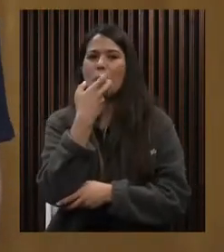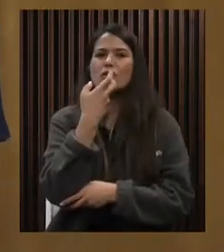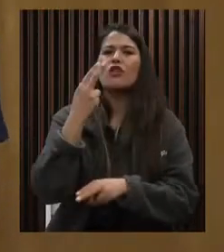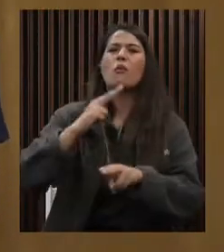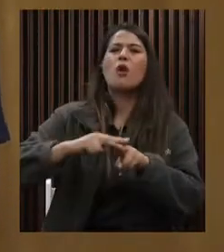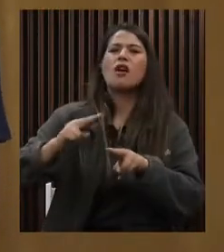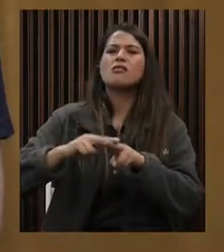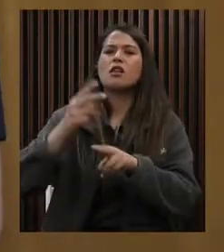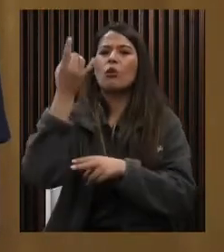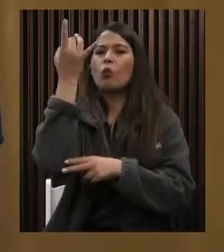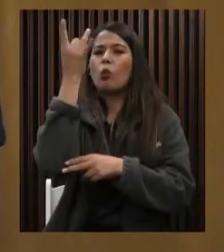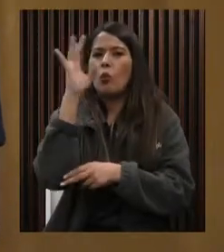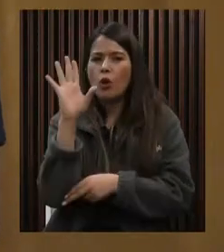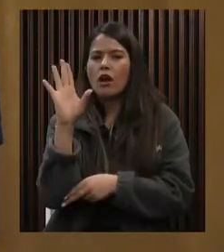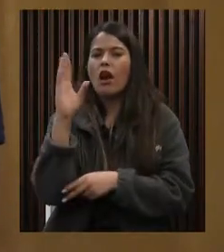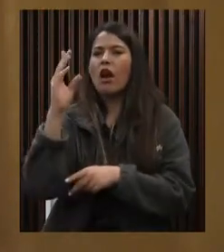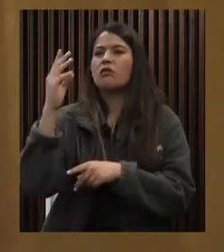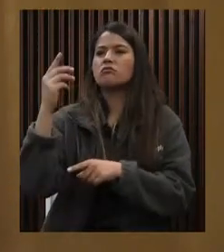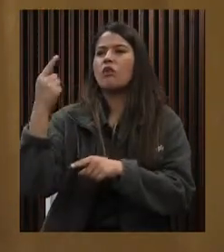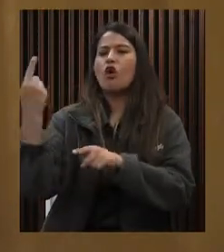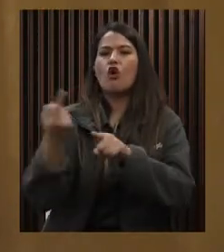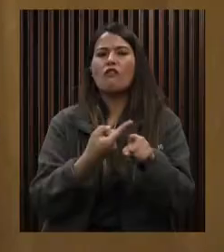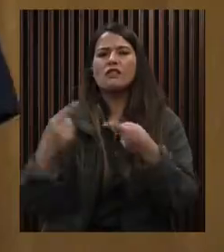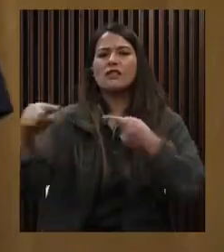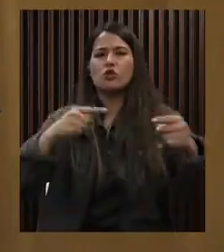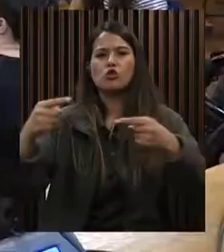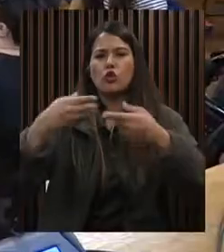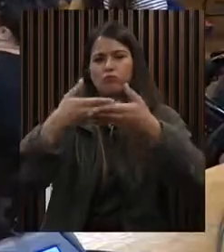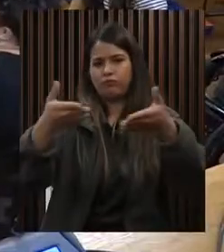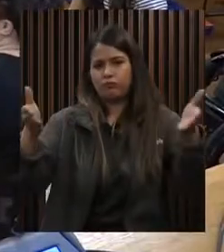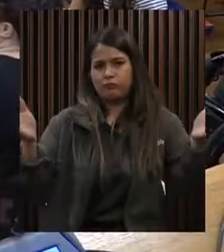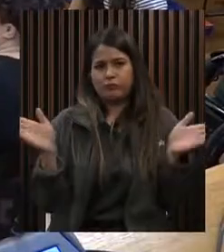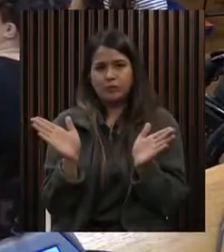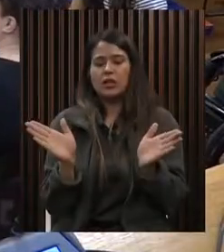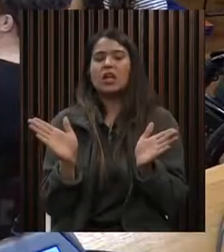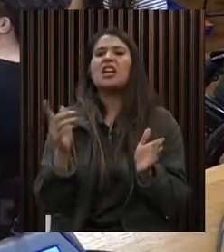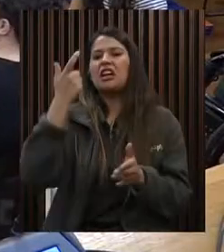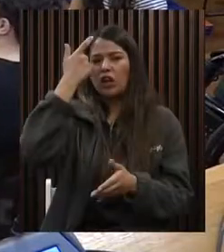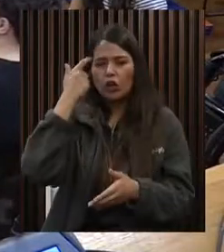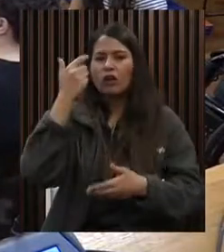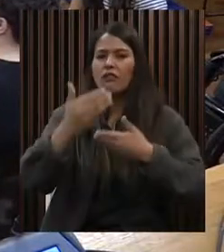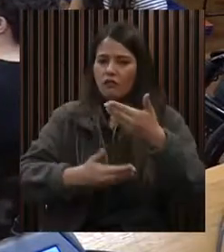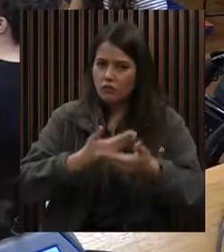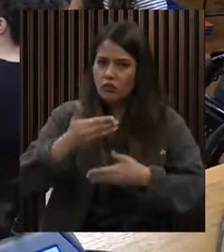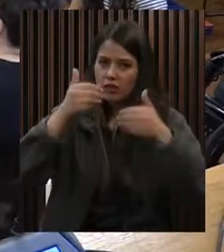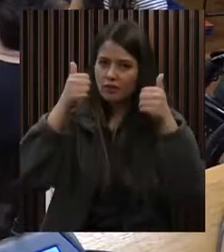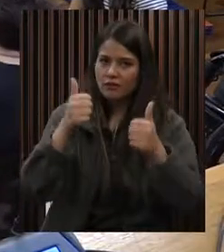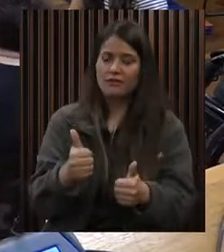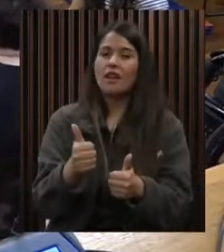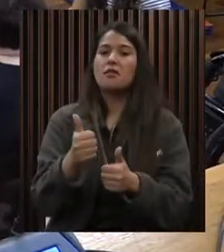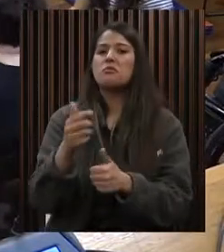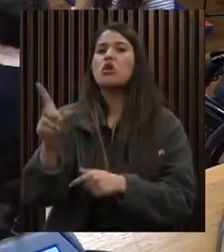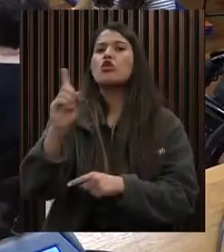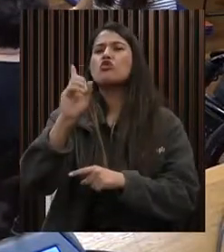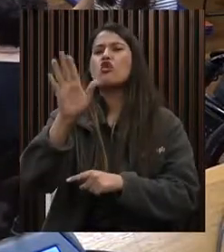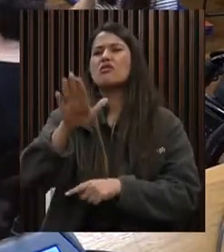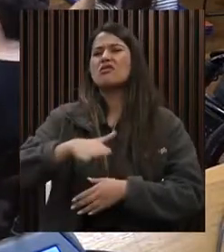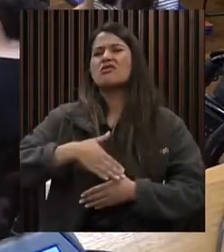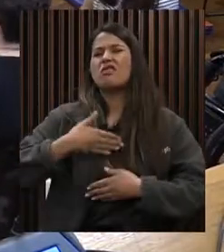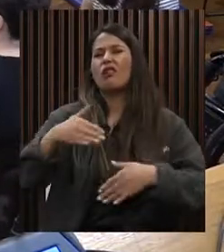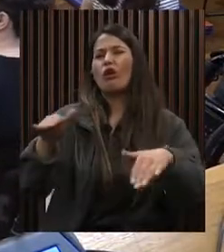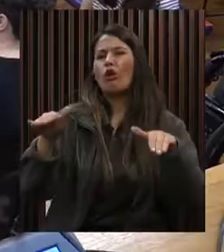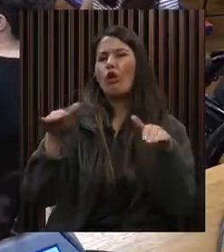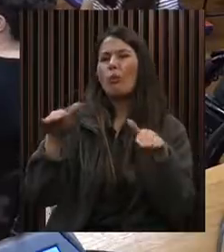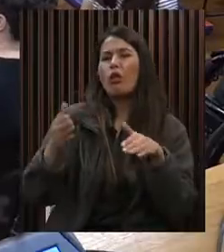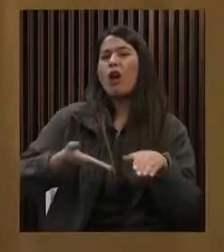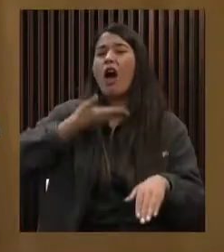una sola discusión de un grupo grande, que creo que va a funcionar mejor. Bueno, pero si usted no se siente cómodo hablando enfrente del